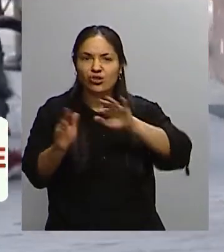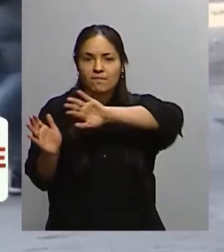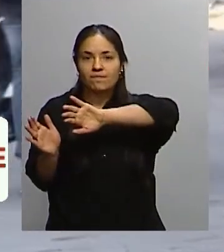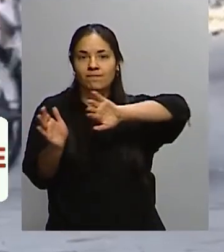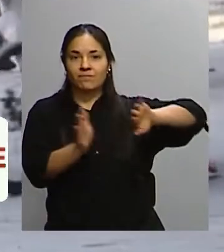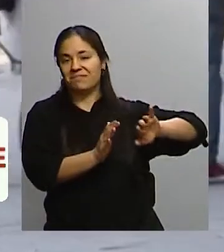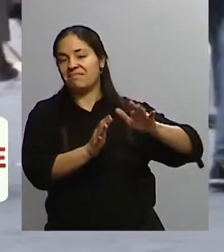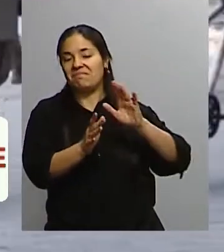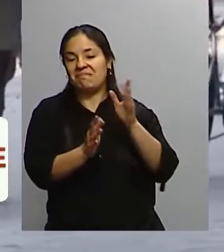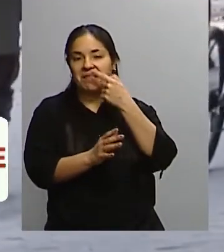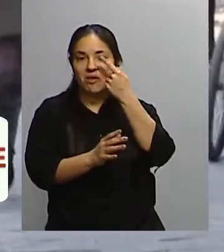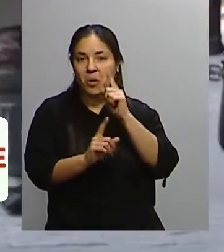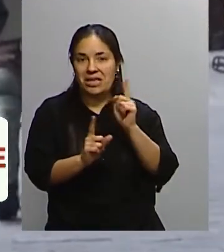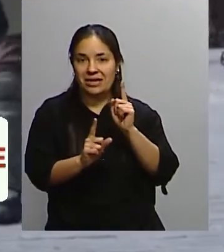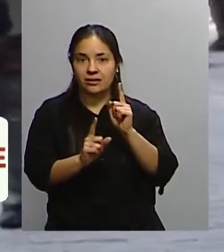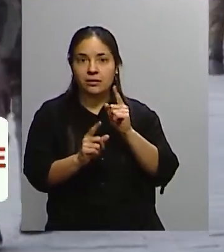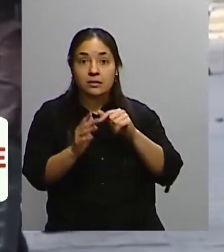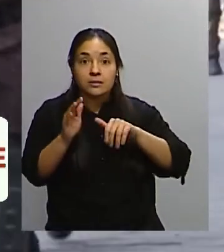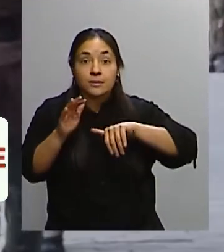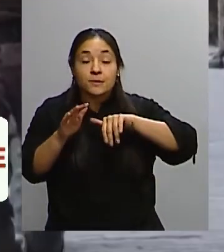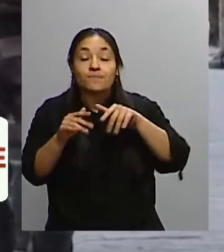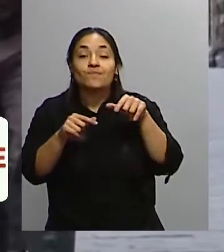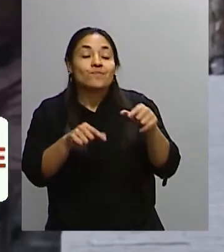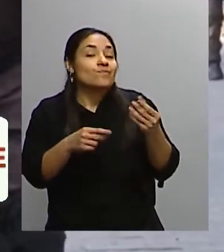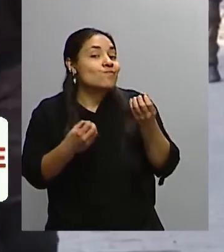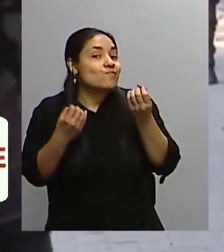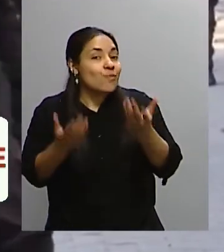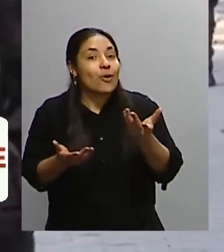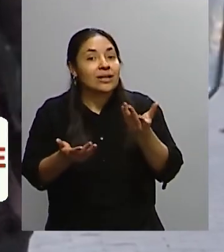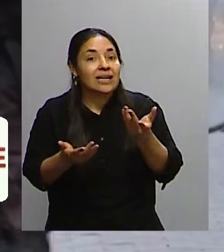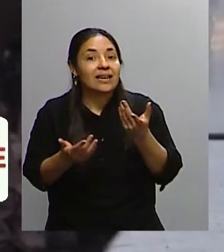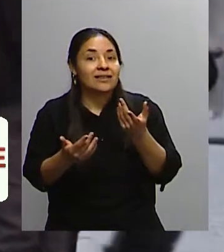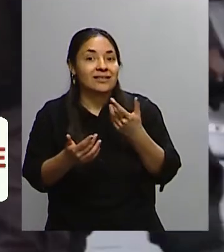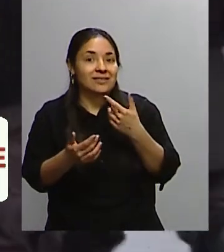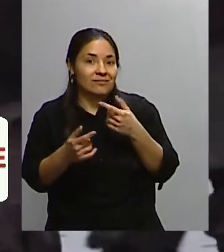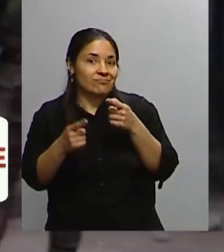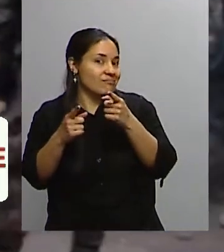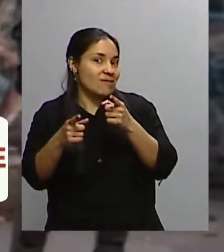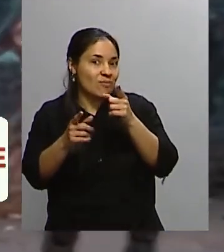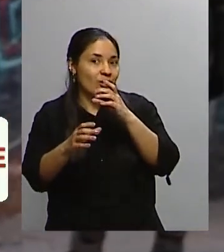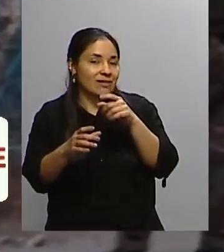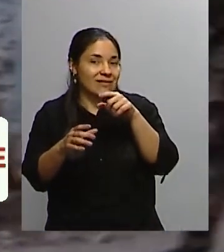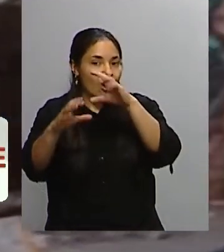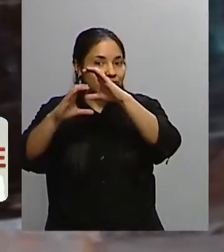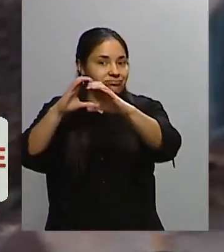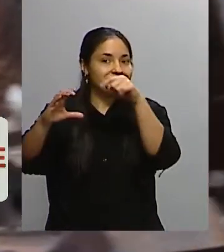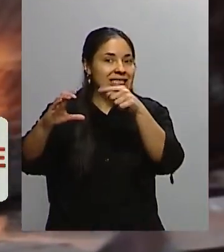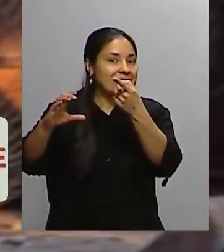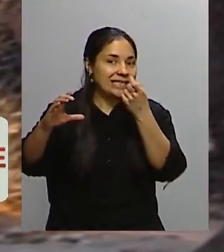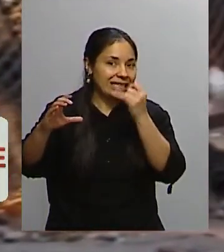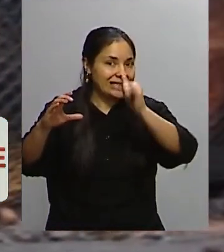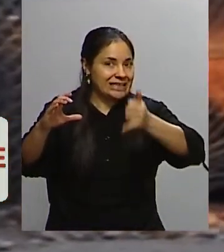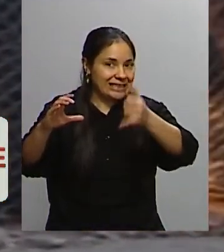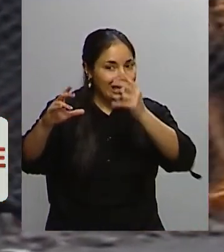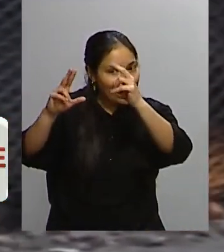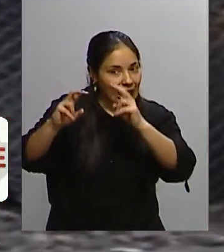eso más bien tiene que ver, según, como te he dicho, ha sido digna de estudio esto, con narrativas que tratan